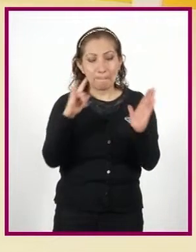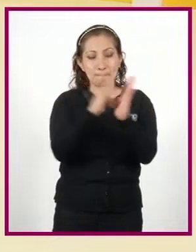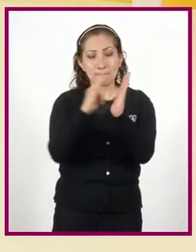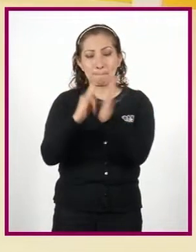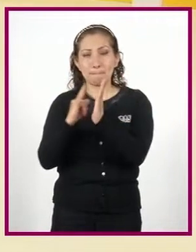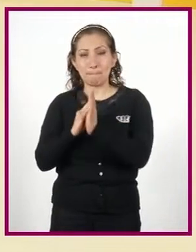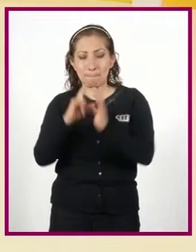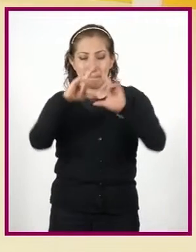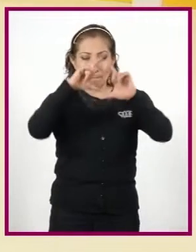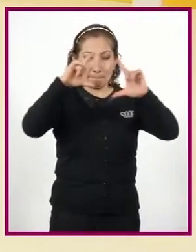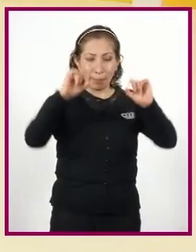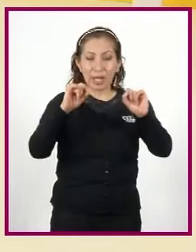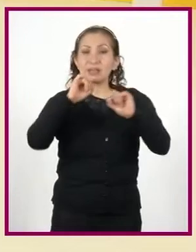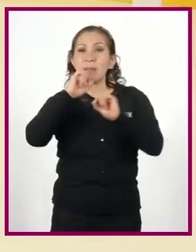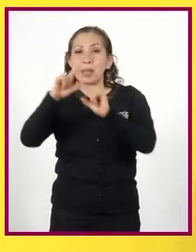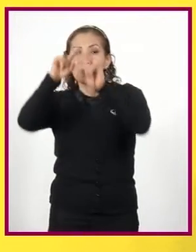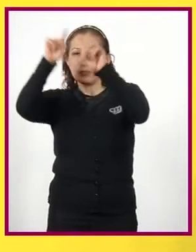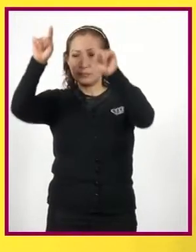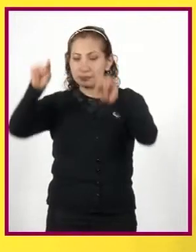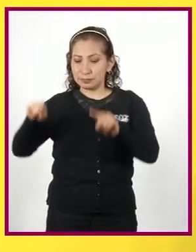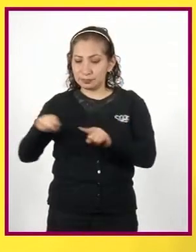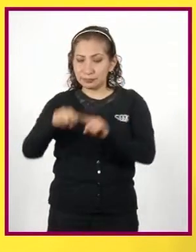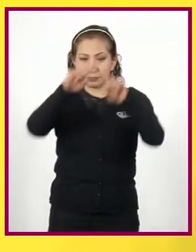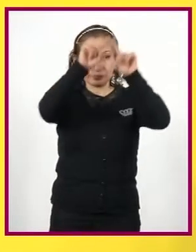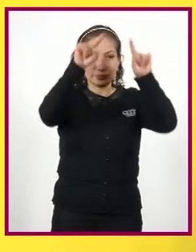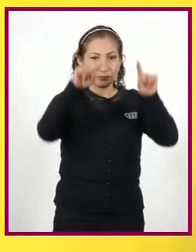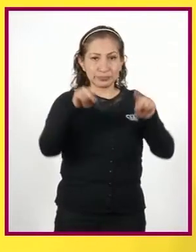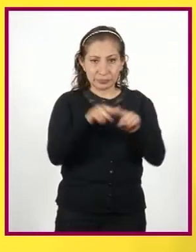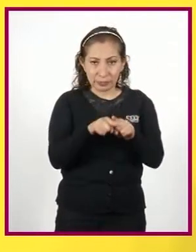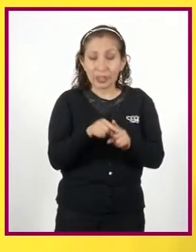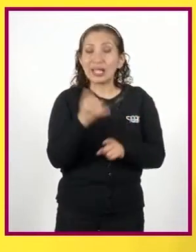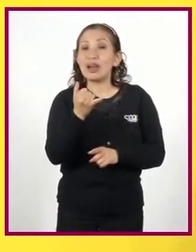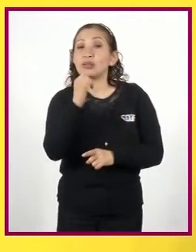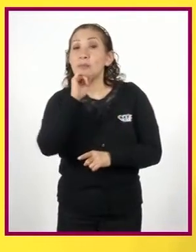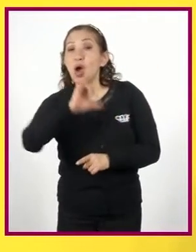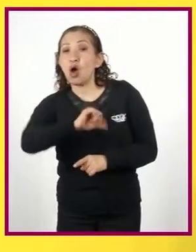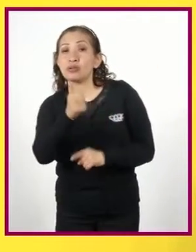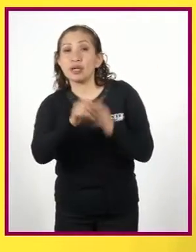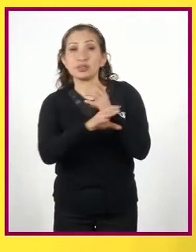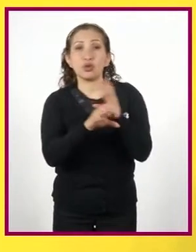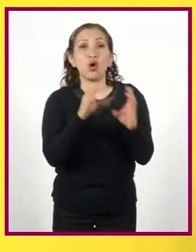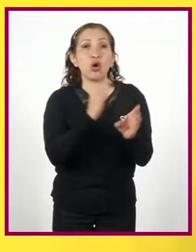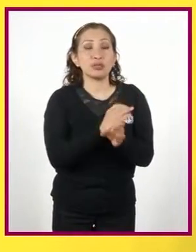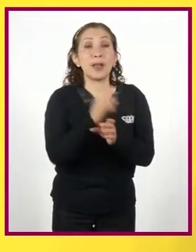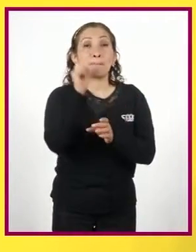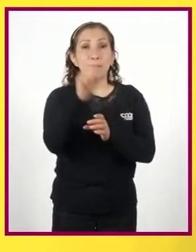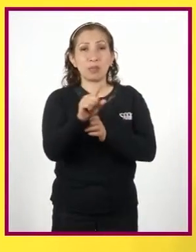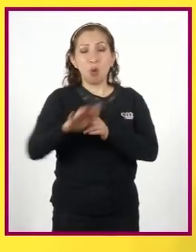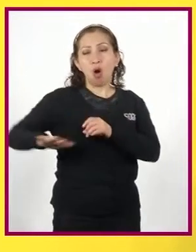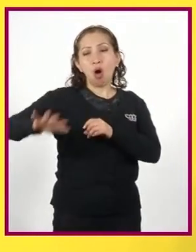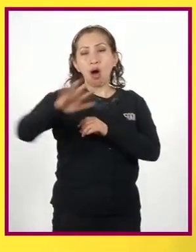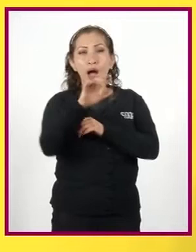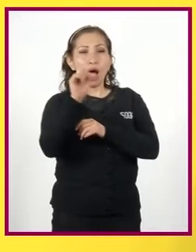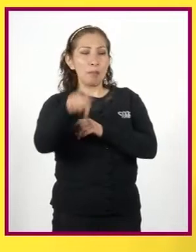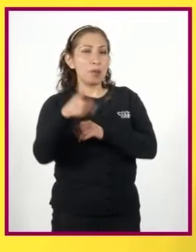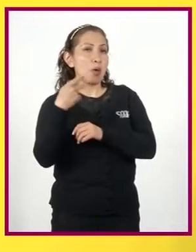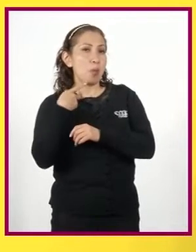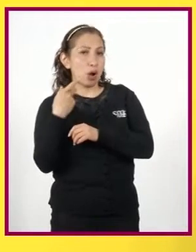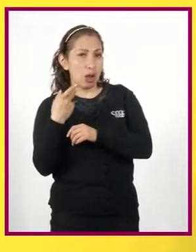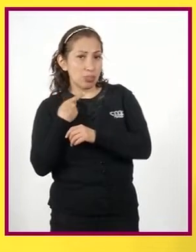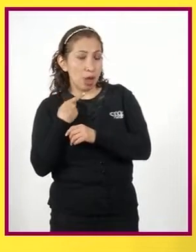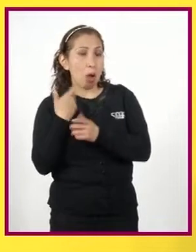sus cartas y tablero, así como otros aspectos en el ámbito